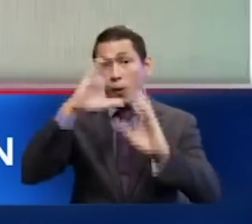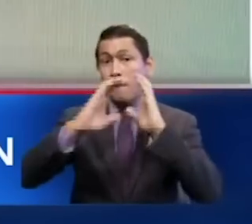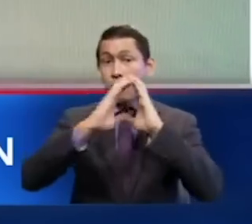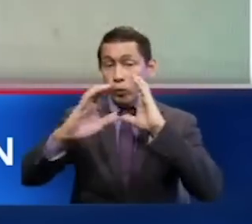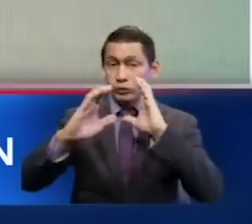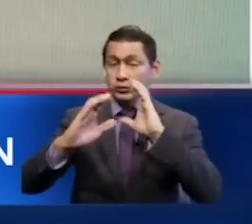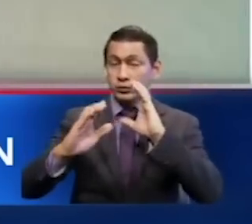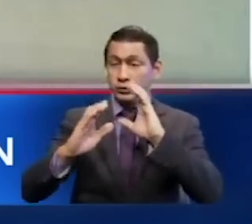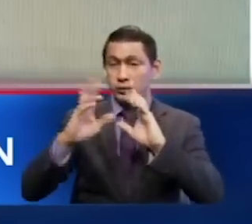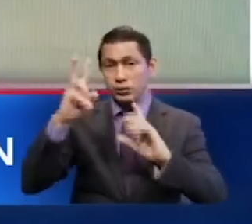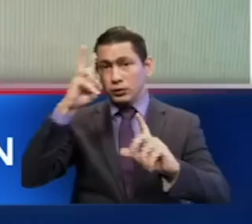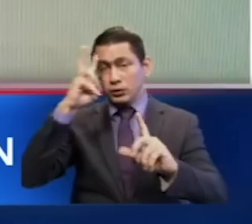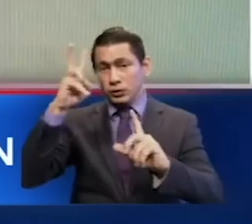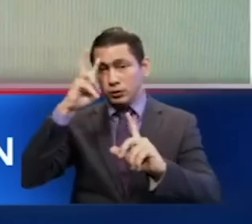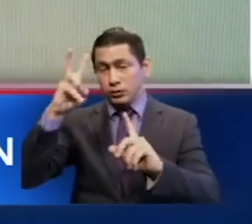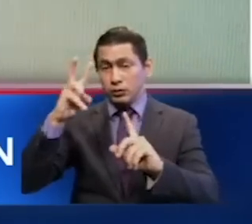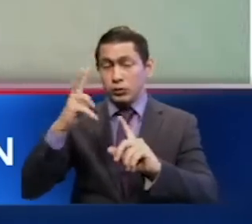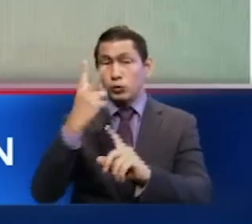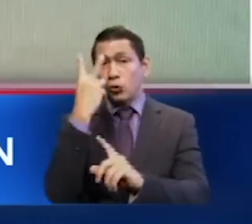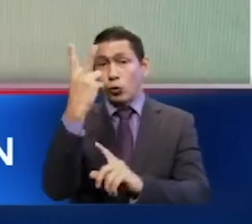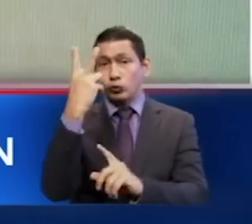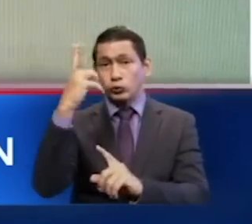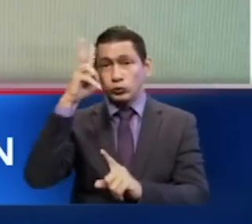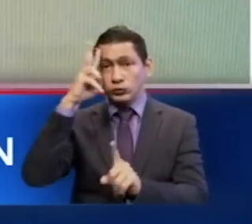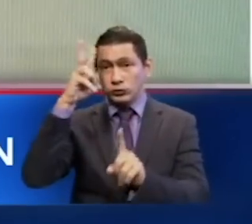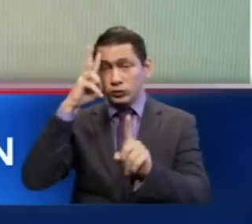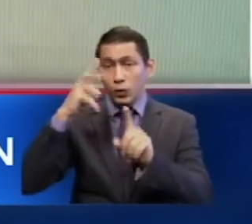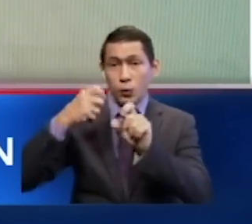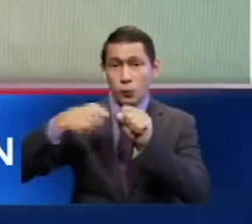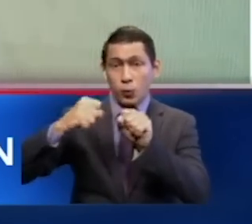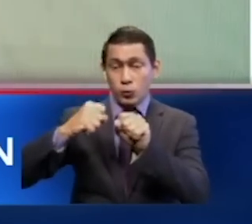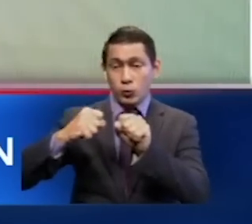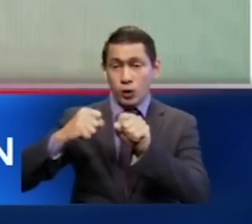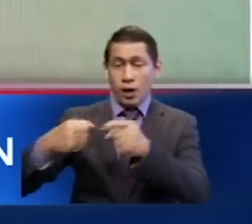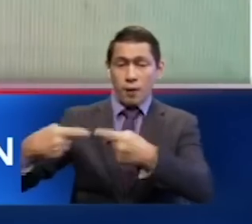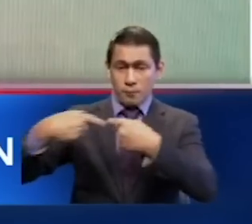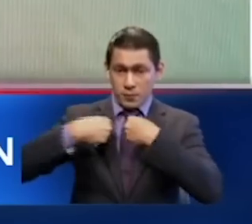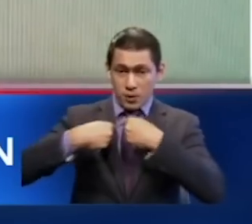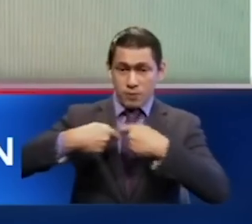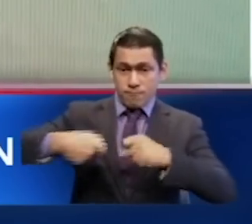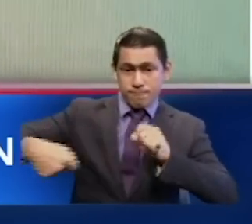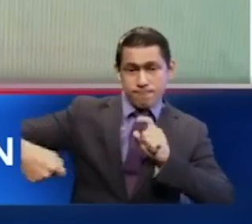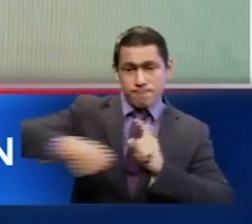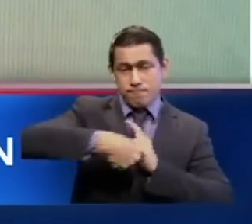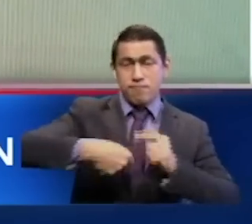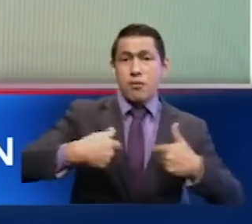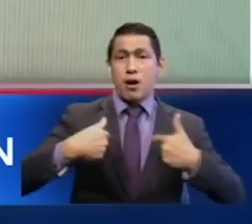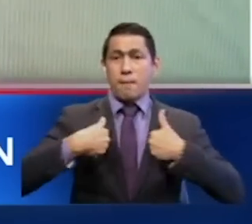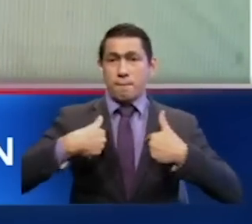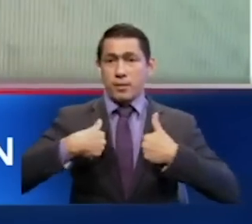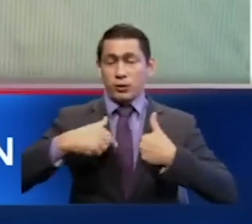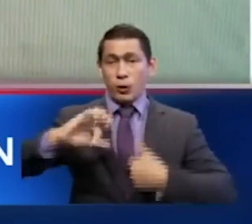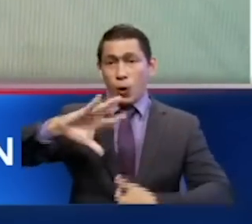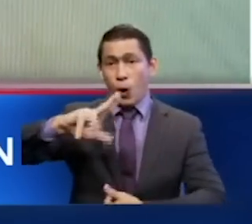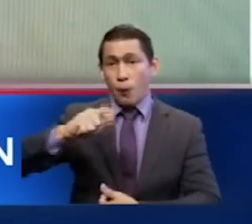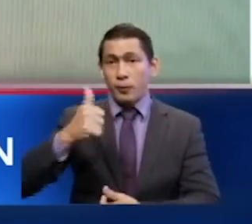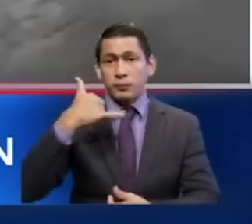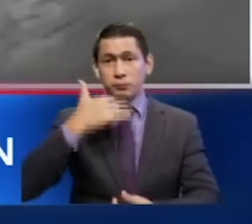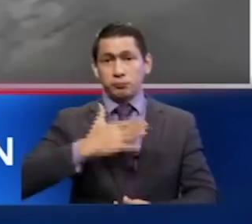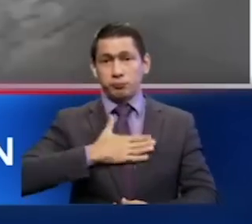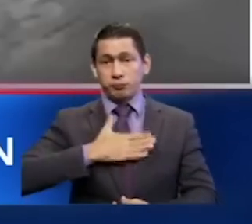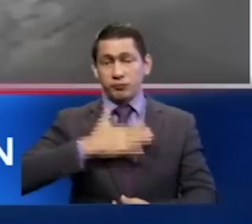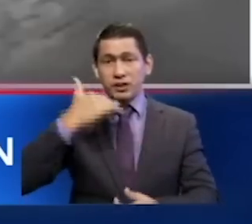en esas me para unos 2 delincuentes en moto, con cuchillo, a quitarme mi celular,